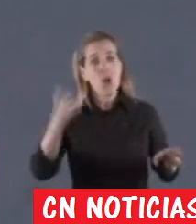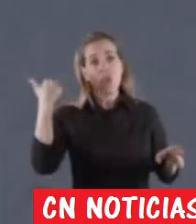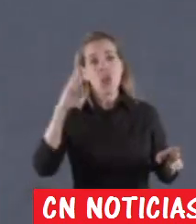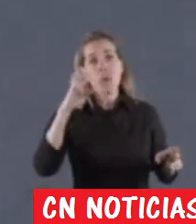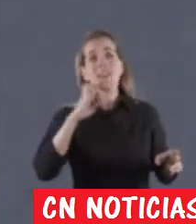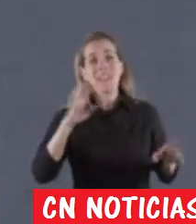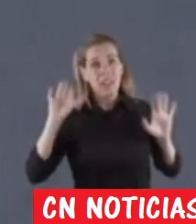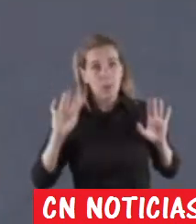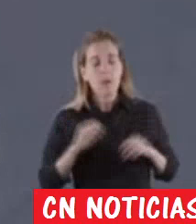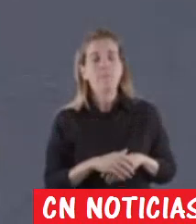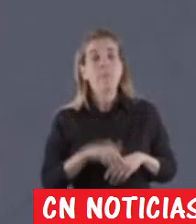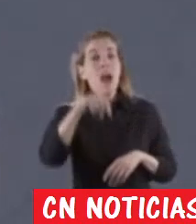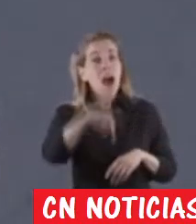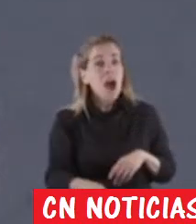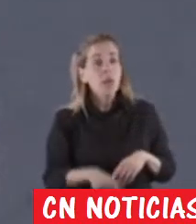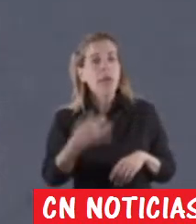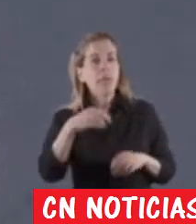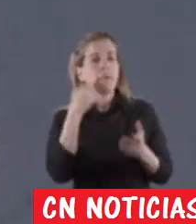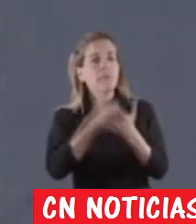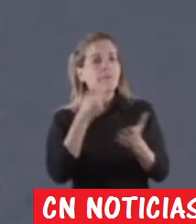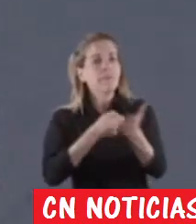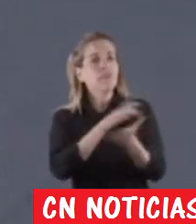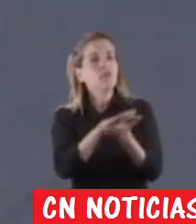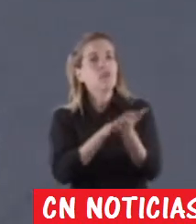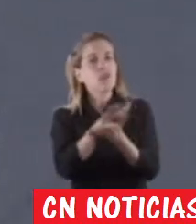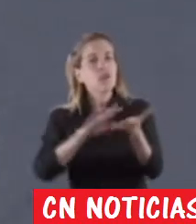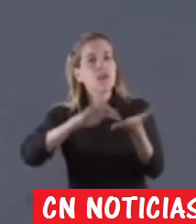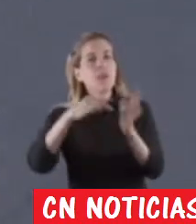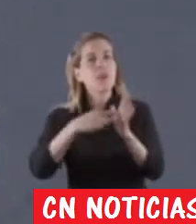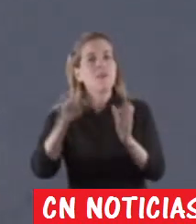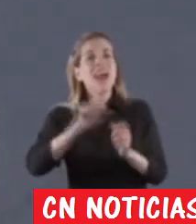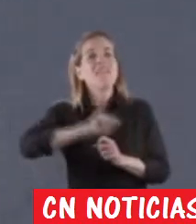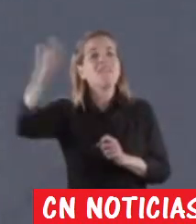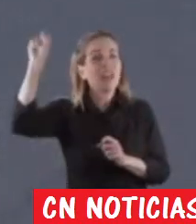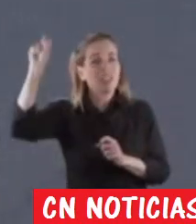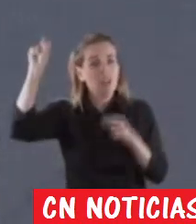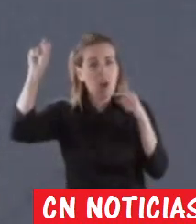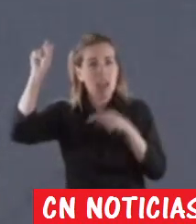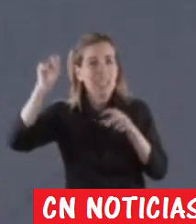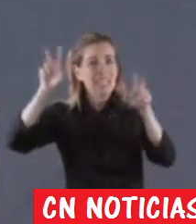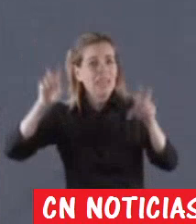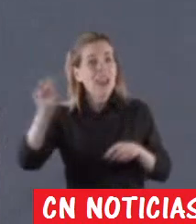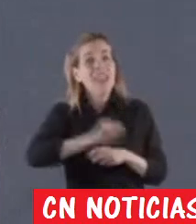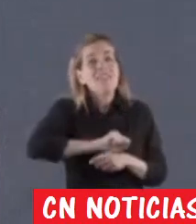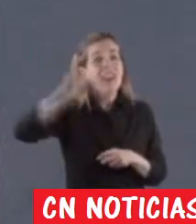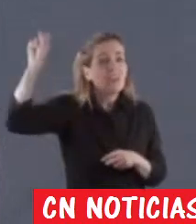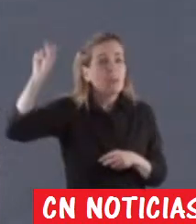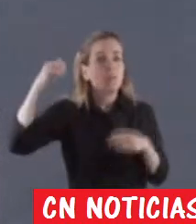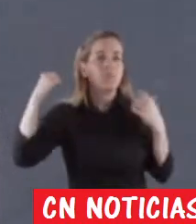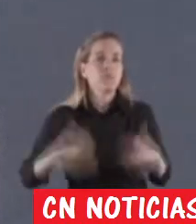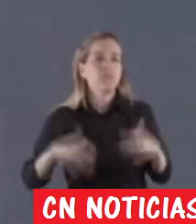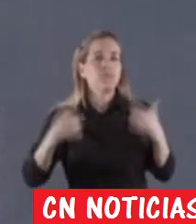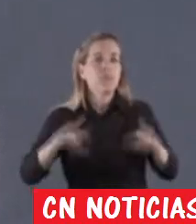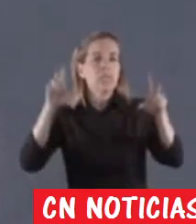Nosotros tenemos que hacerle frente a ese problema. Es uno de los grandes problemas que tiene la Argentina y